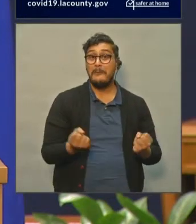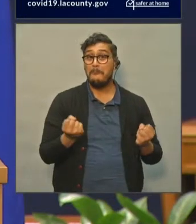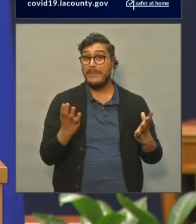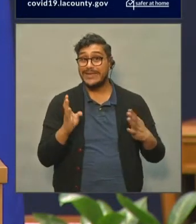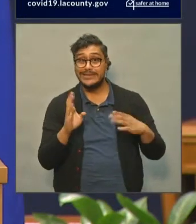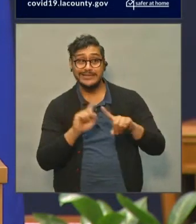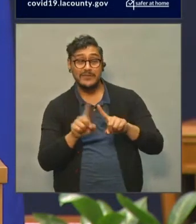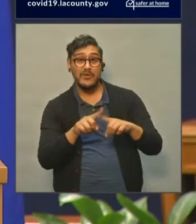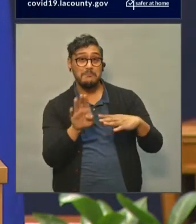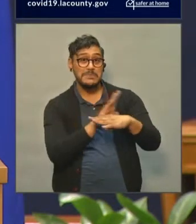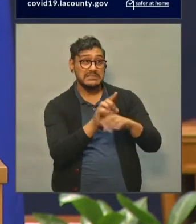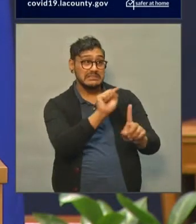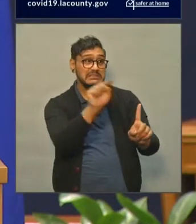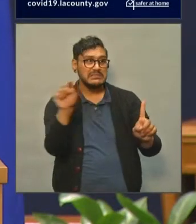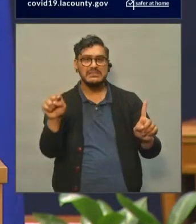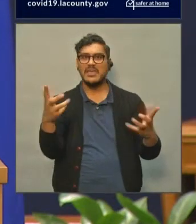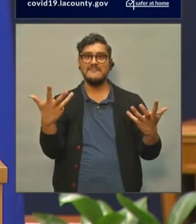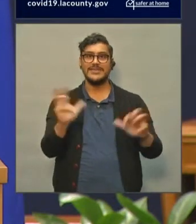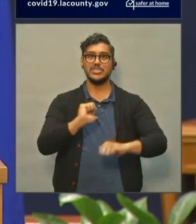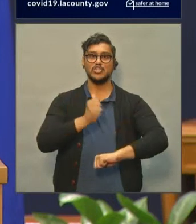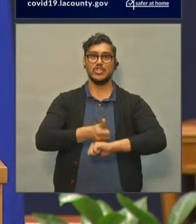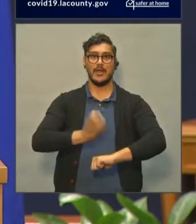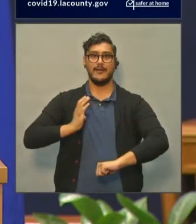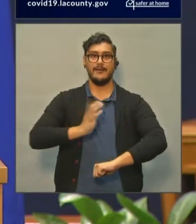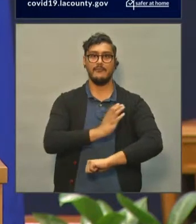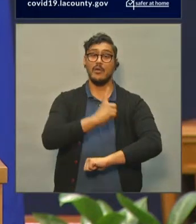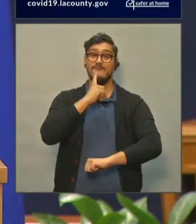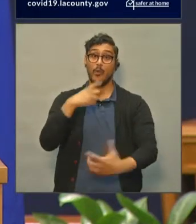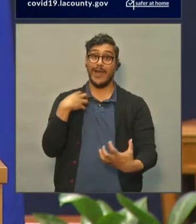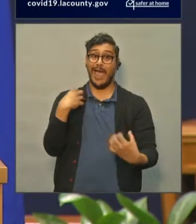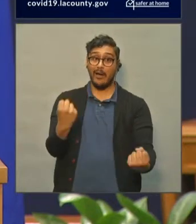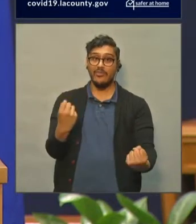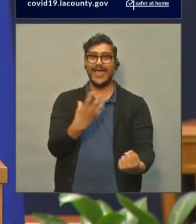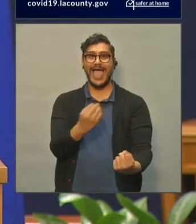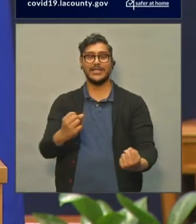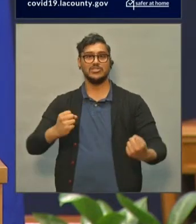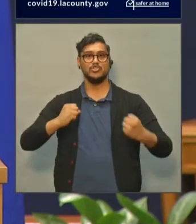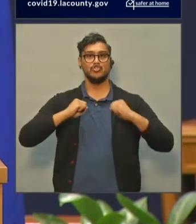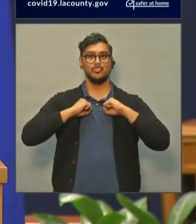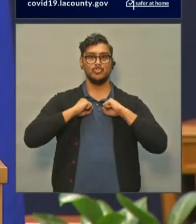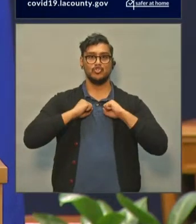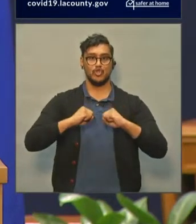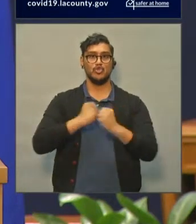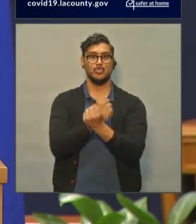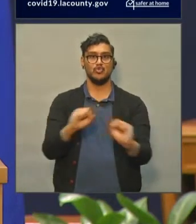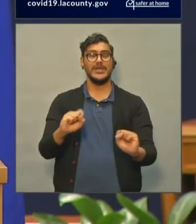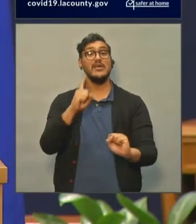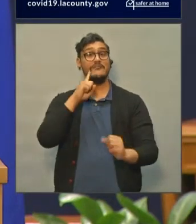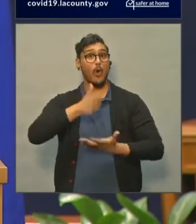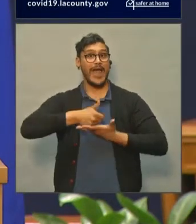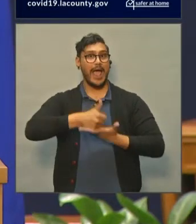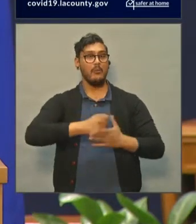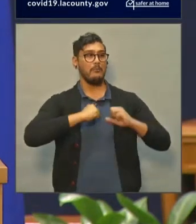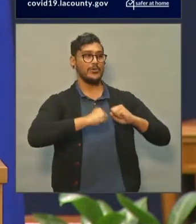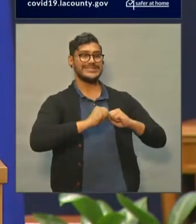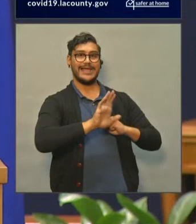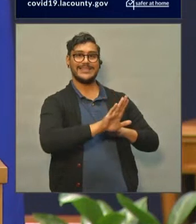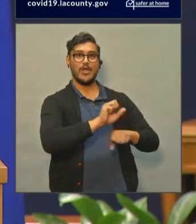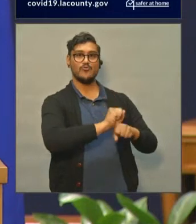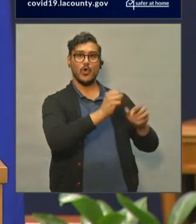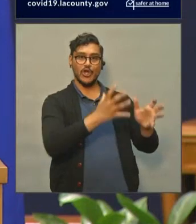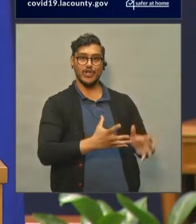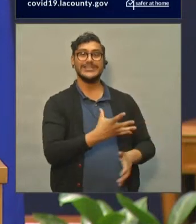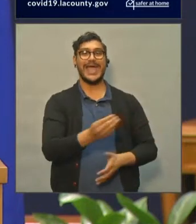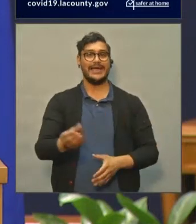empresas y negocios han establecido comités de salud y seguridad para promover la seguridad de los trabajadores